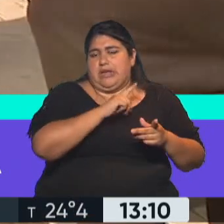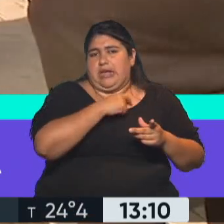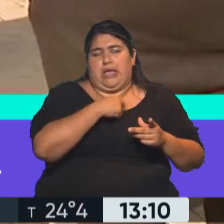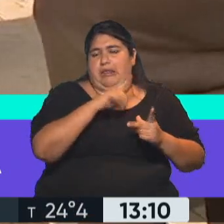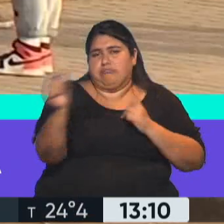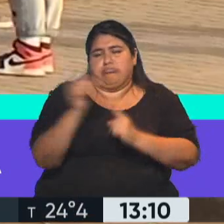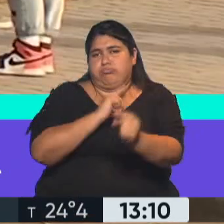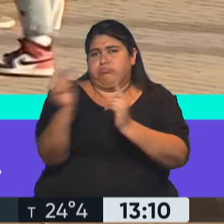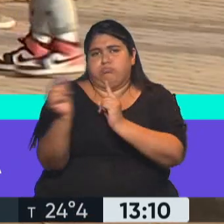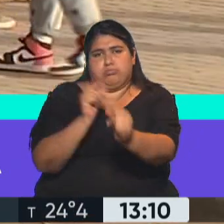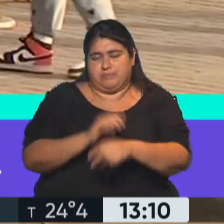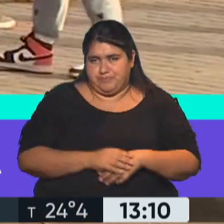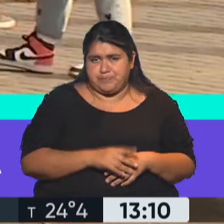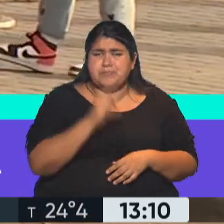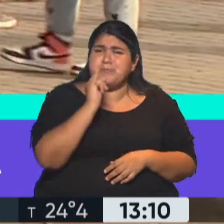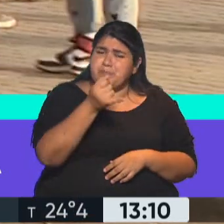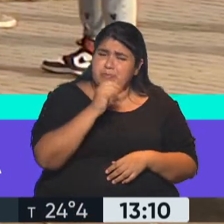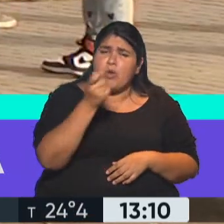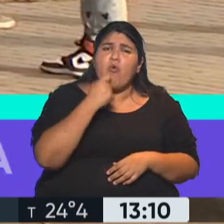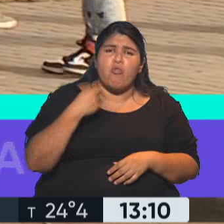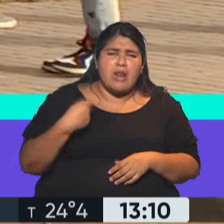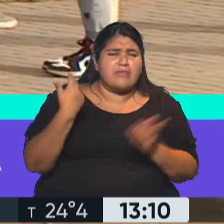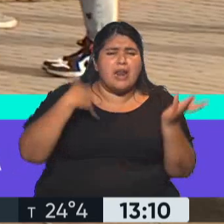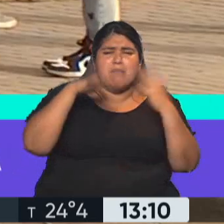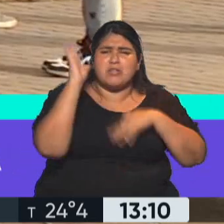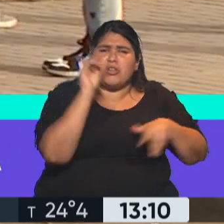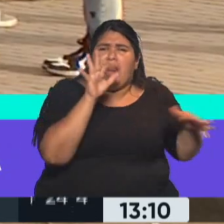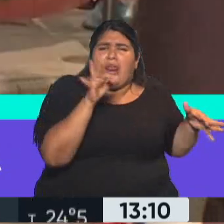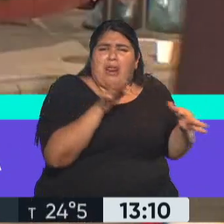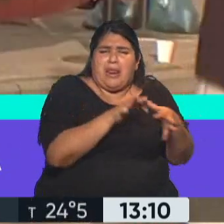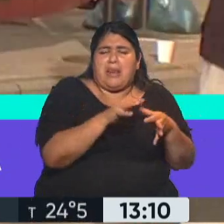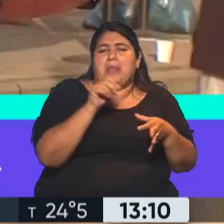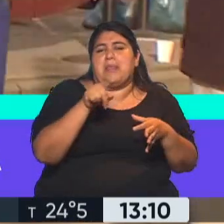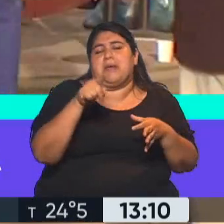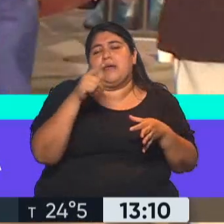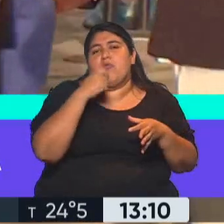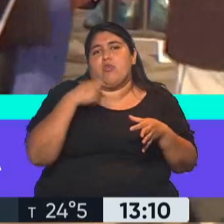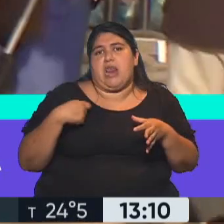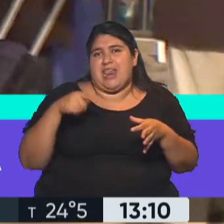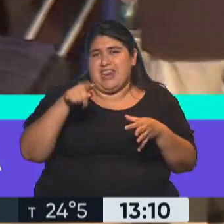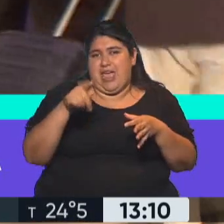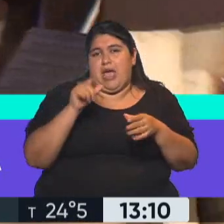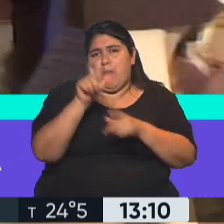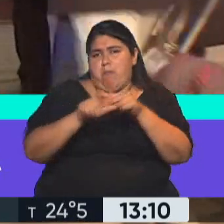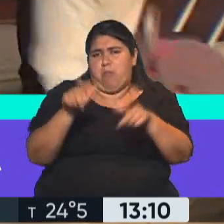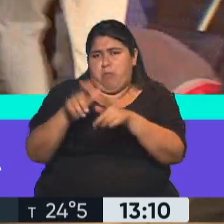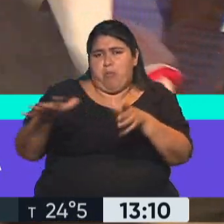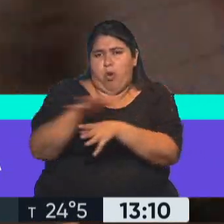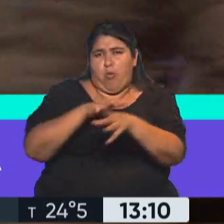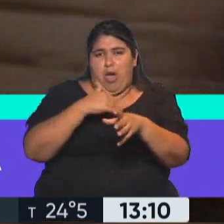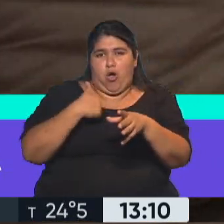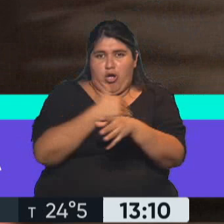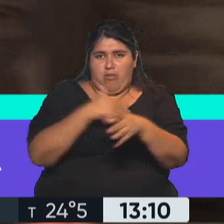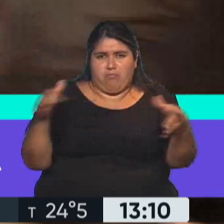es. La verdad que si bien los ucranianos siempre fueron la minoría más grande en Polonia, en los últimos días se ha visto un flujo muchísimo mayor al de